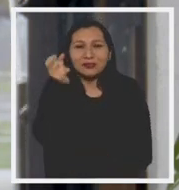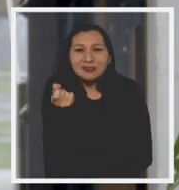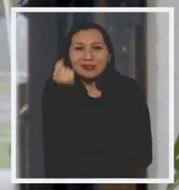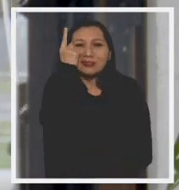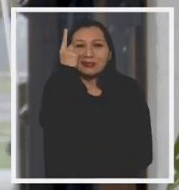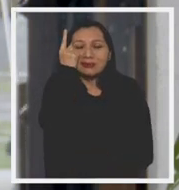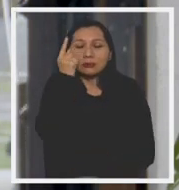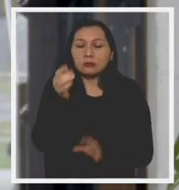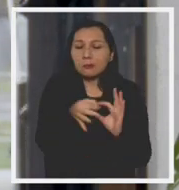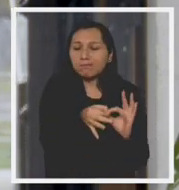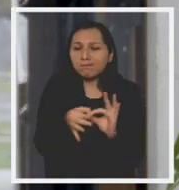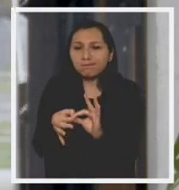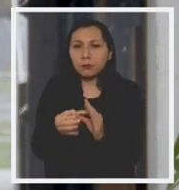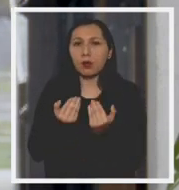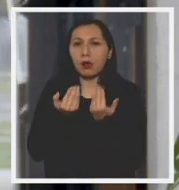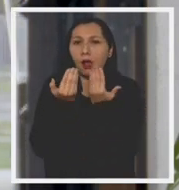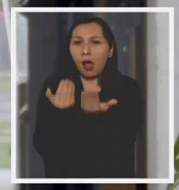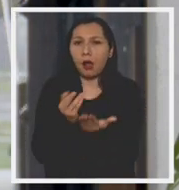interpretar ni dar respuesta.